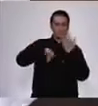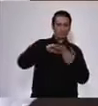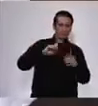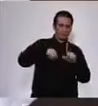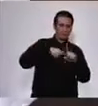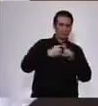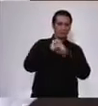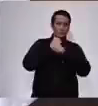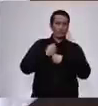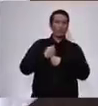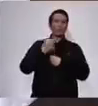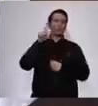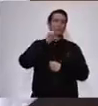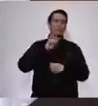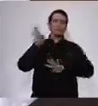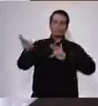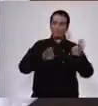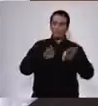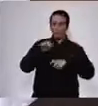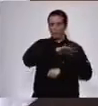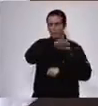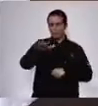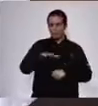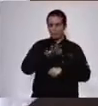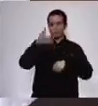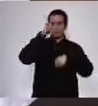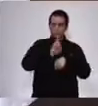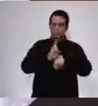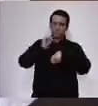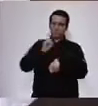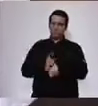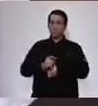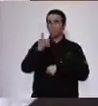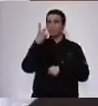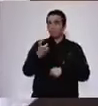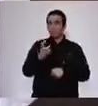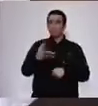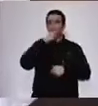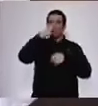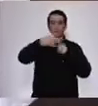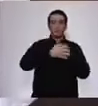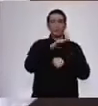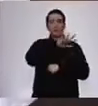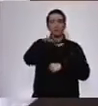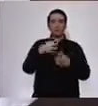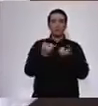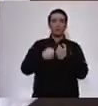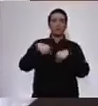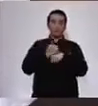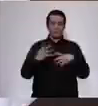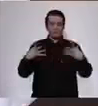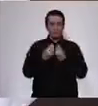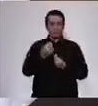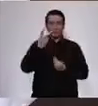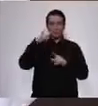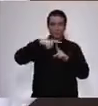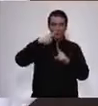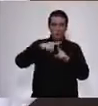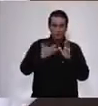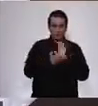el combate a la violencia que sufren las mujeres es un trabajo de todos y de todos los días por lo cual hago un llamado a toda la sociedad a